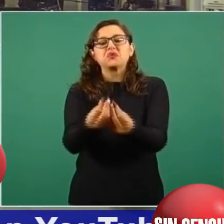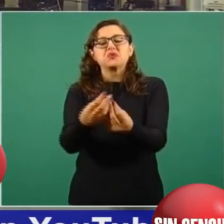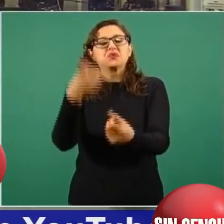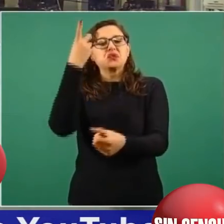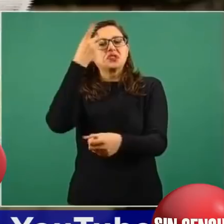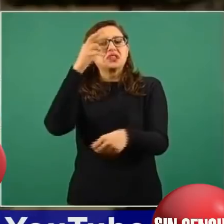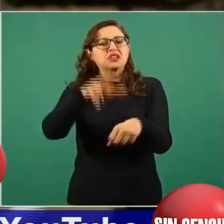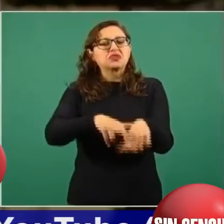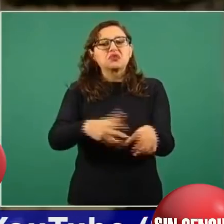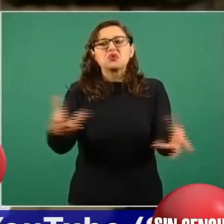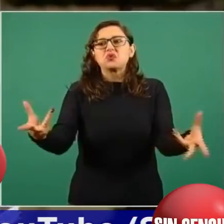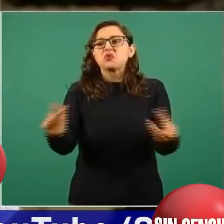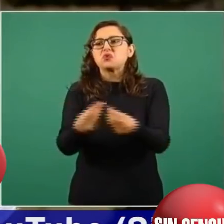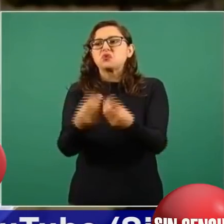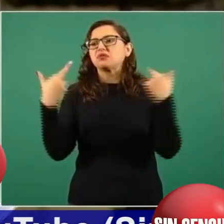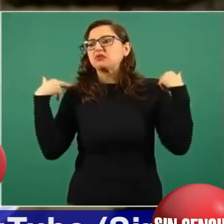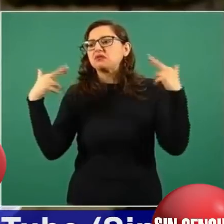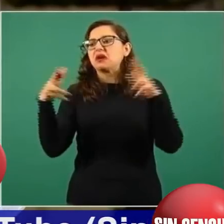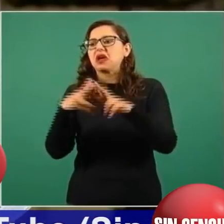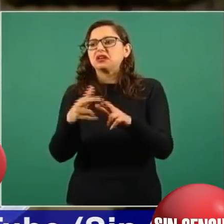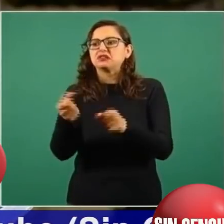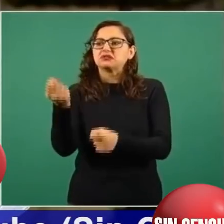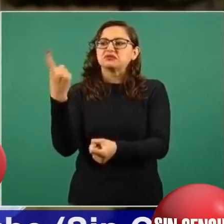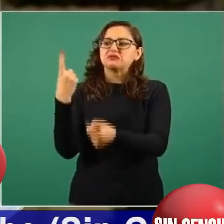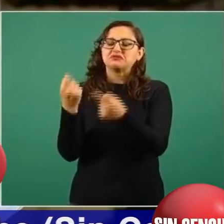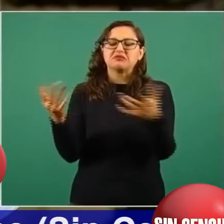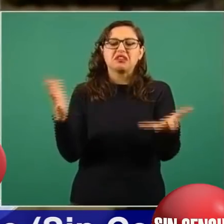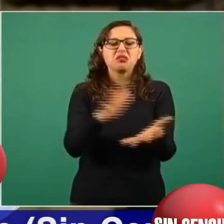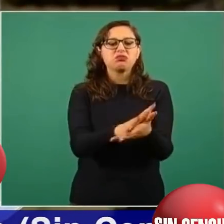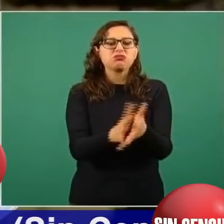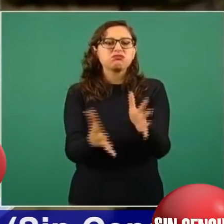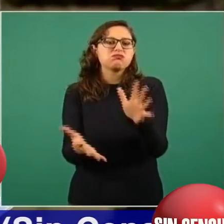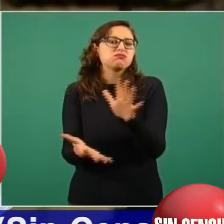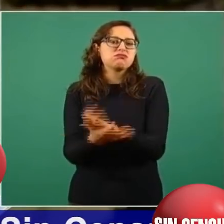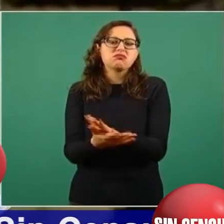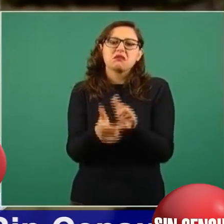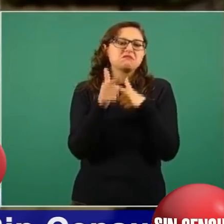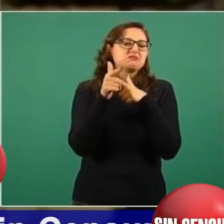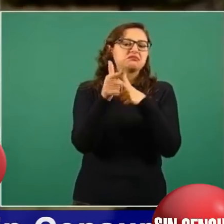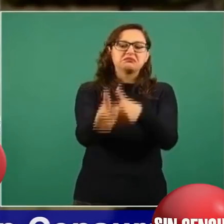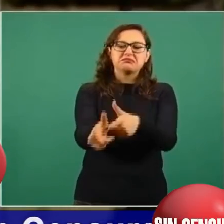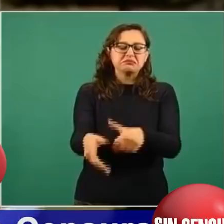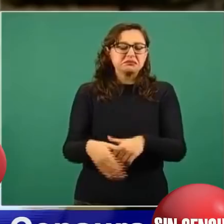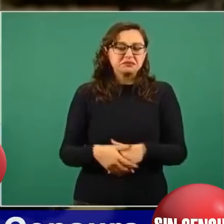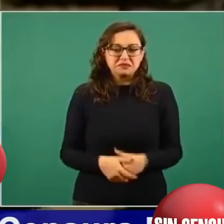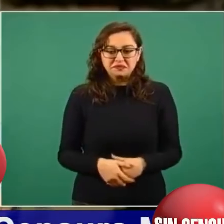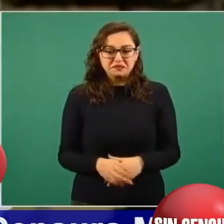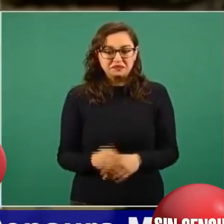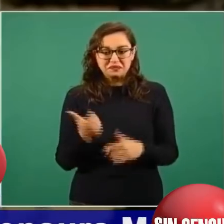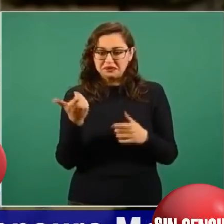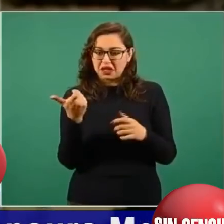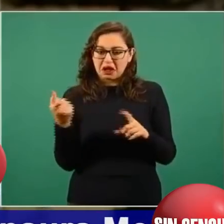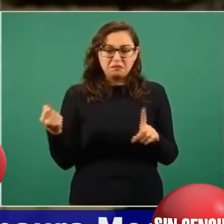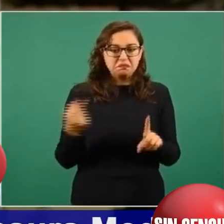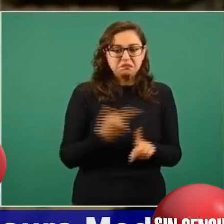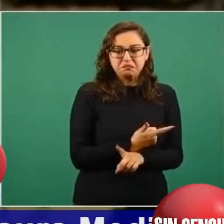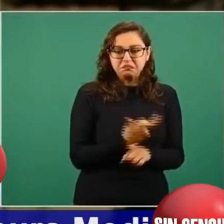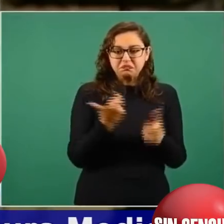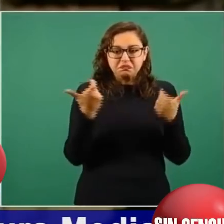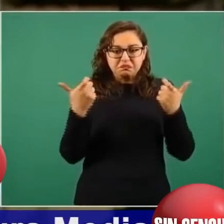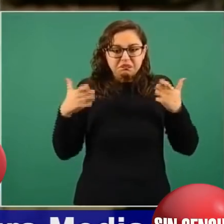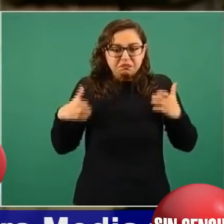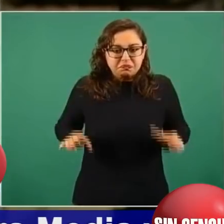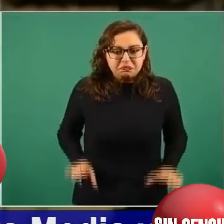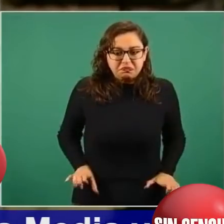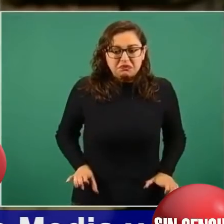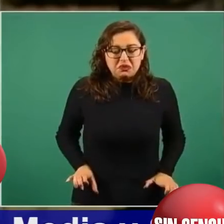esa cooperación de cada uno de las personas que acuden a esos lugares y desviarlas a sus bolsillos.